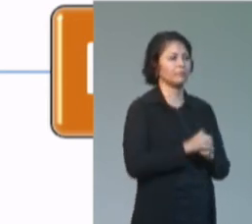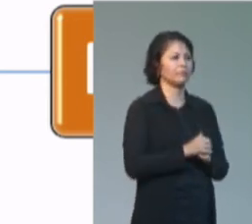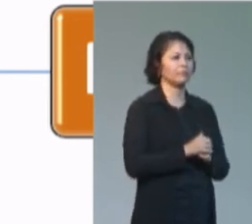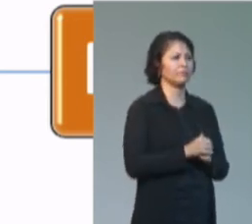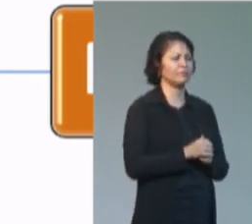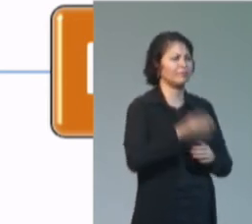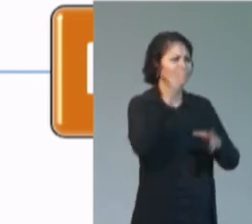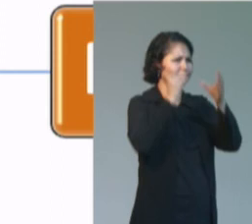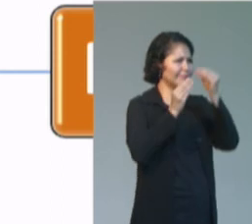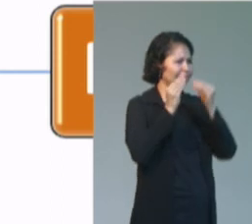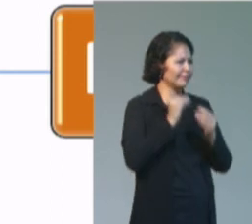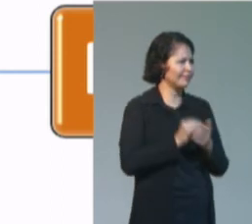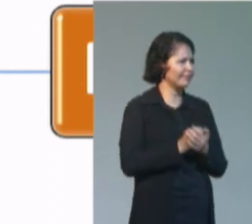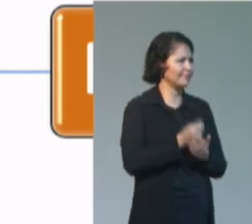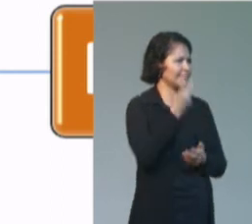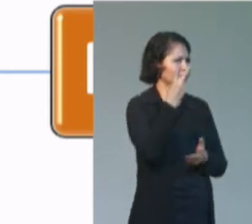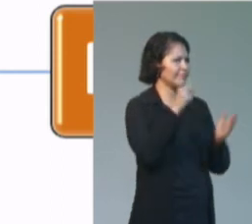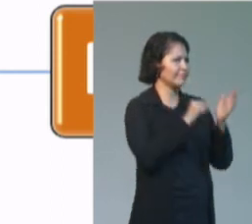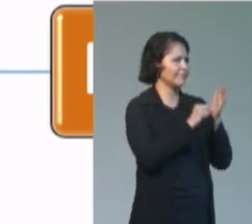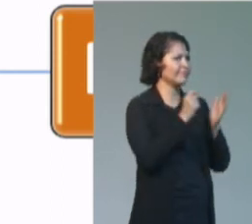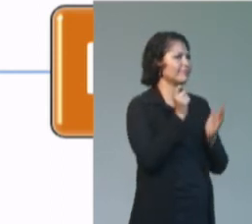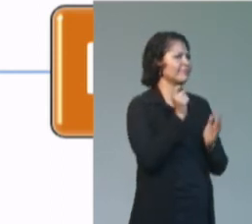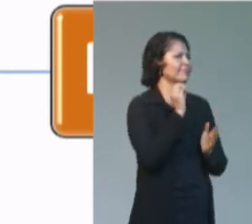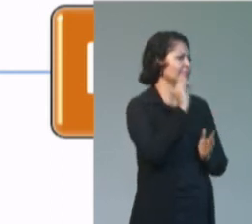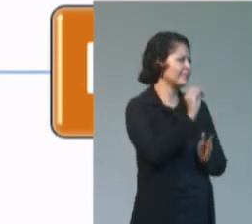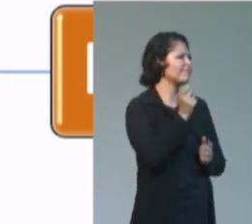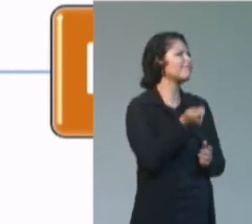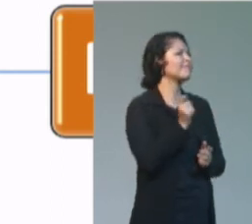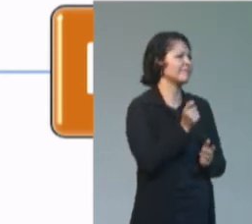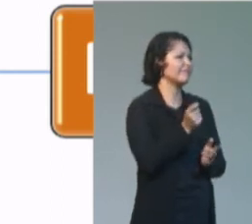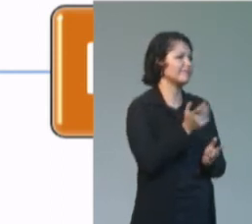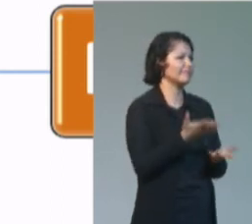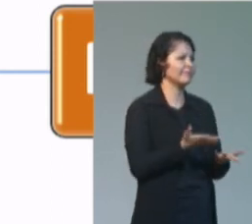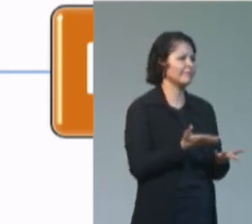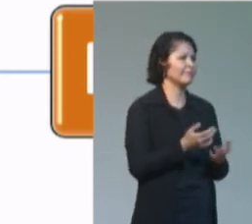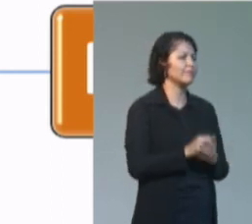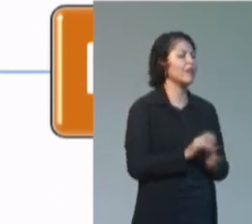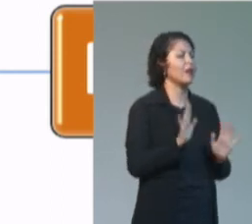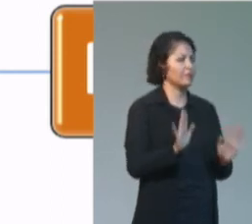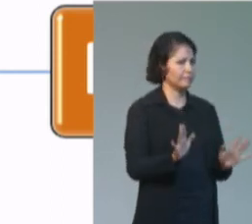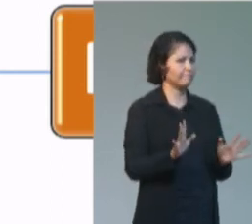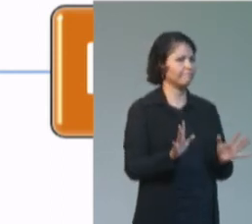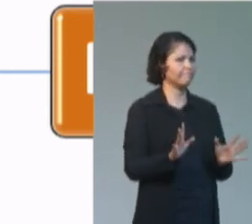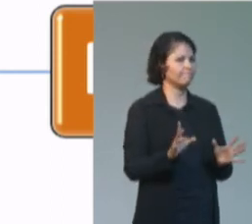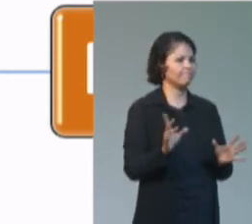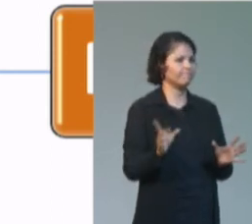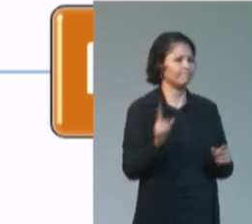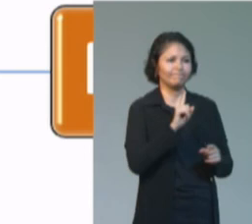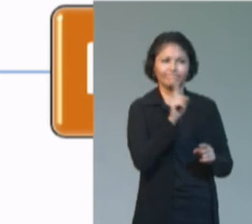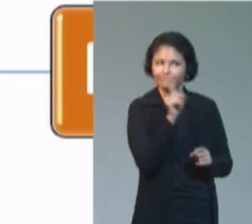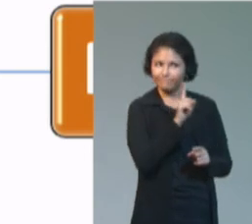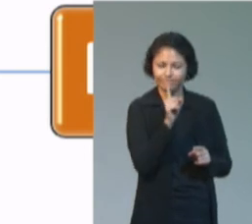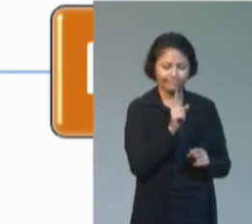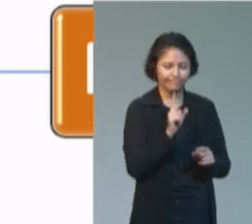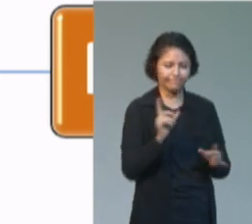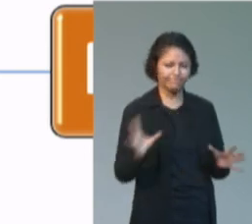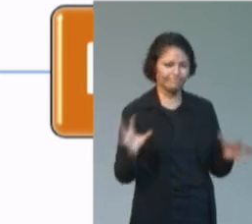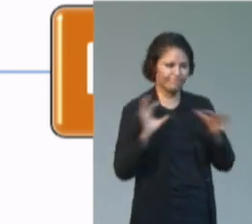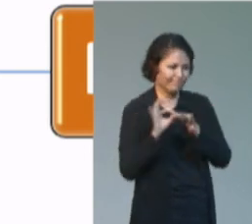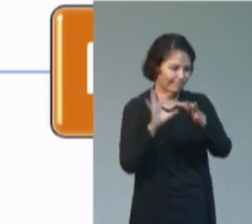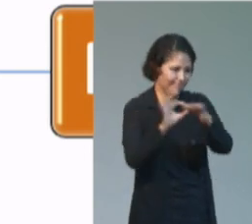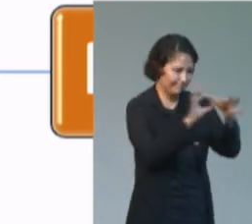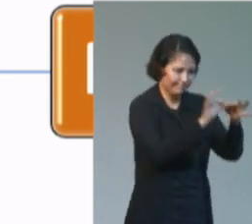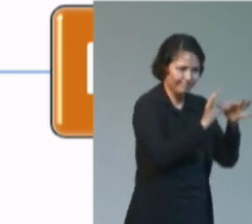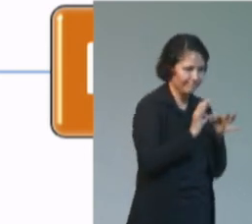2.0 que desde mi punto de vista no implica o no es el resultado del sumatorio por una parte de lo que serían las